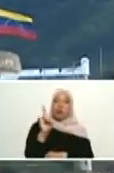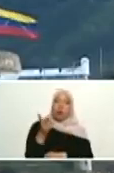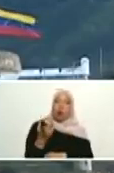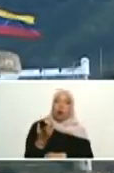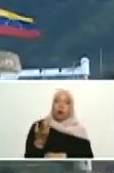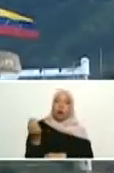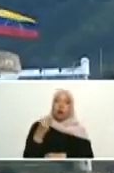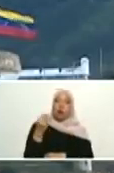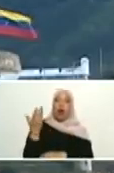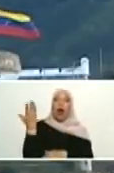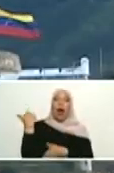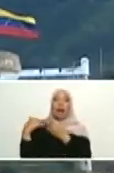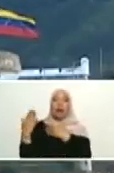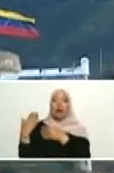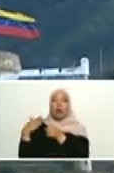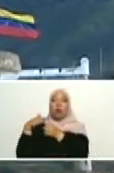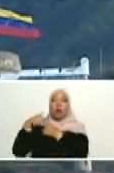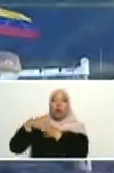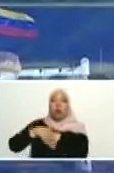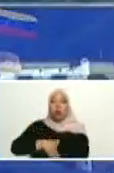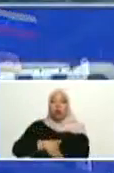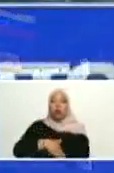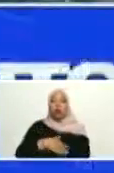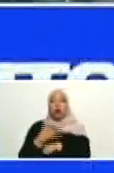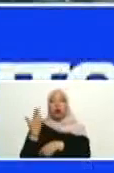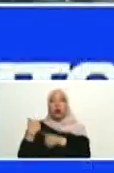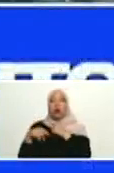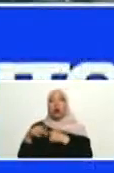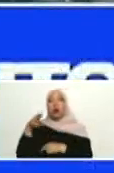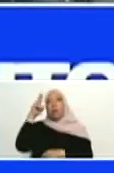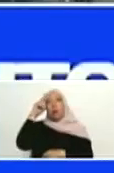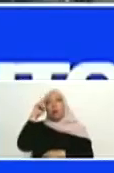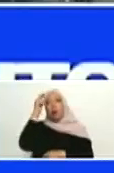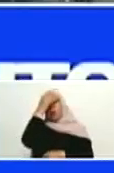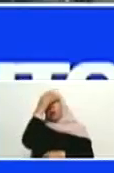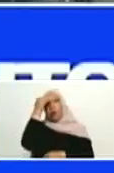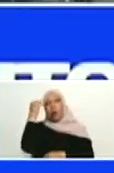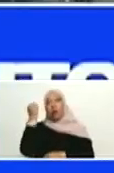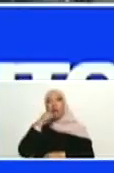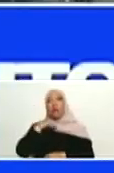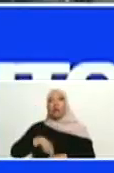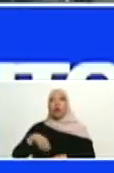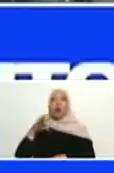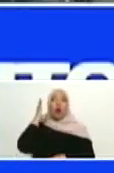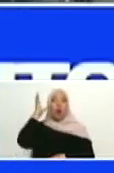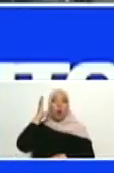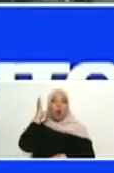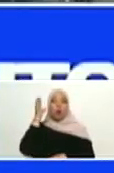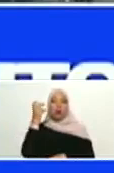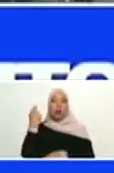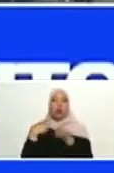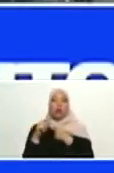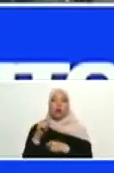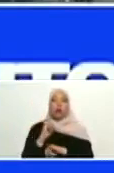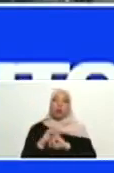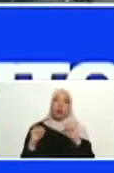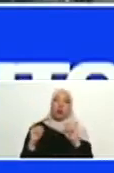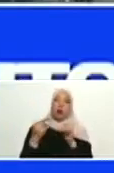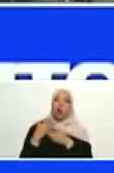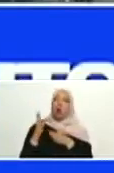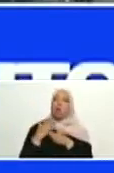sido sepultada, como pretendían sepultar nuestra memoria, nuestra historia y nuestra conciencia, por la inconsciencia. Yo quiero hacer